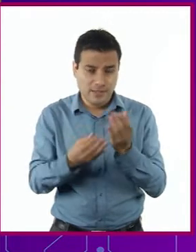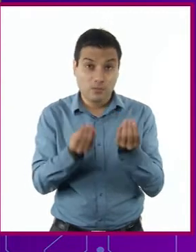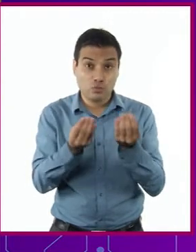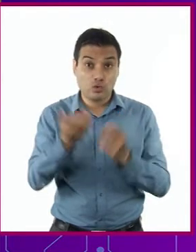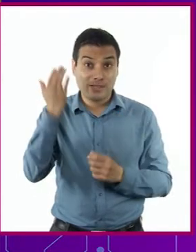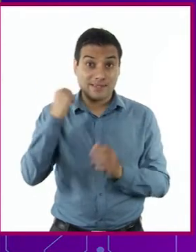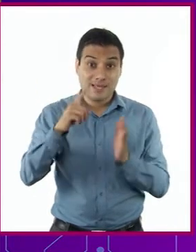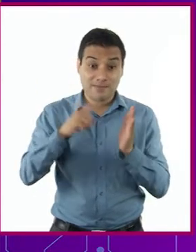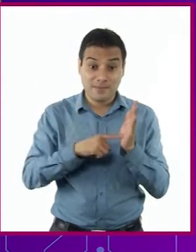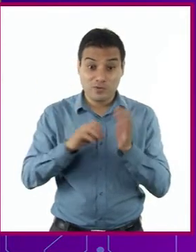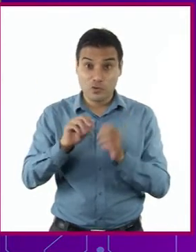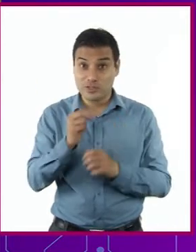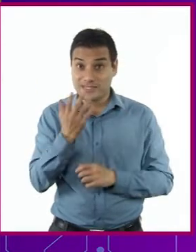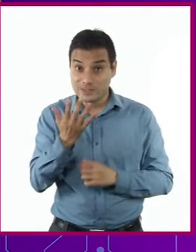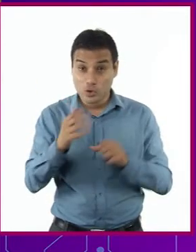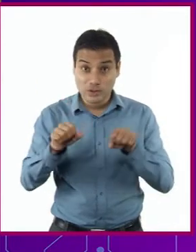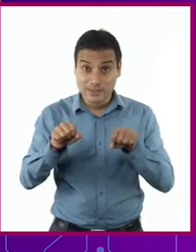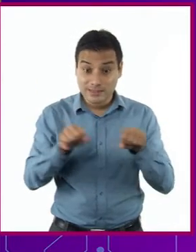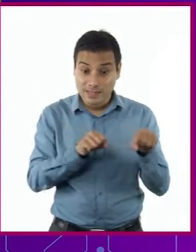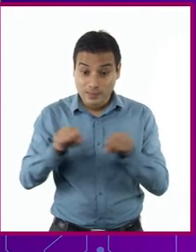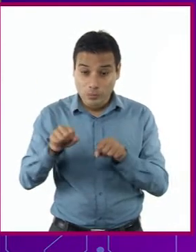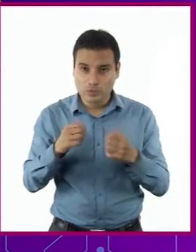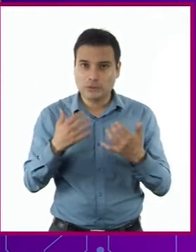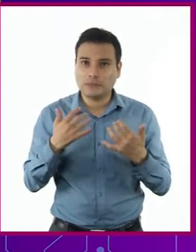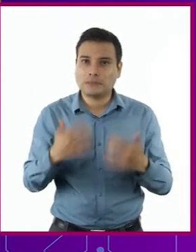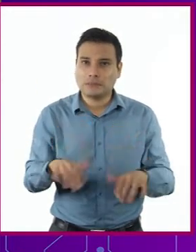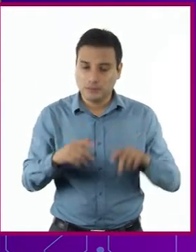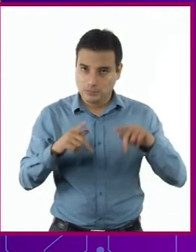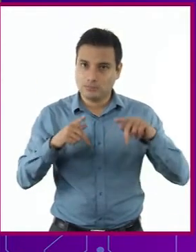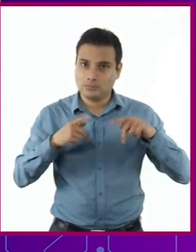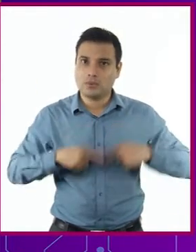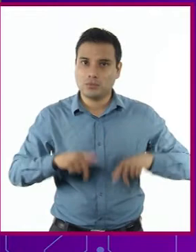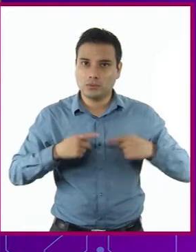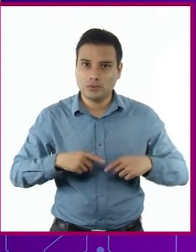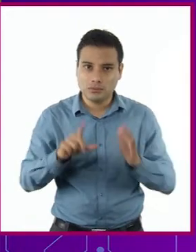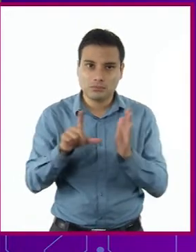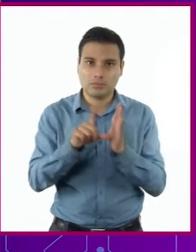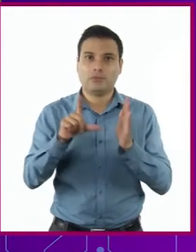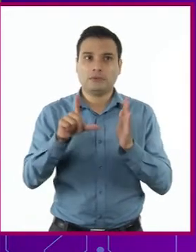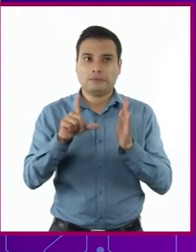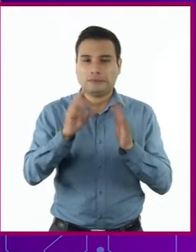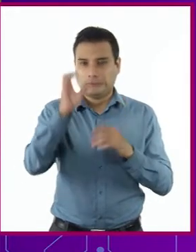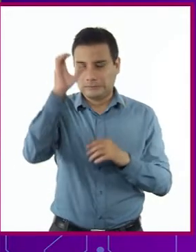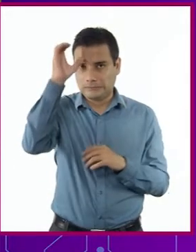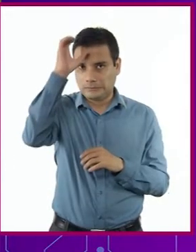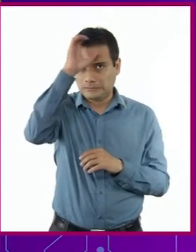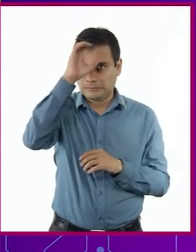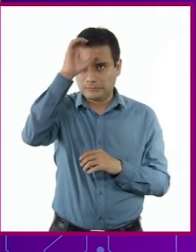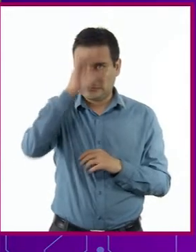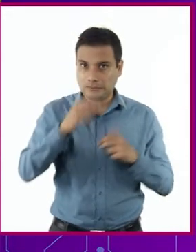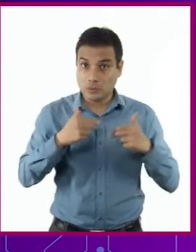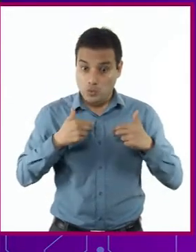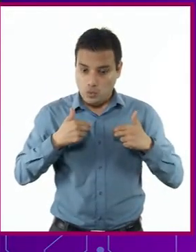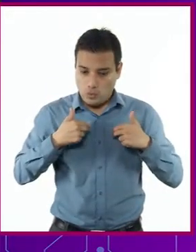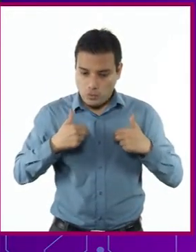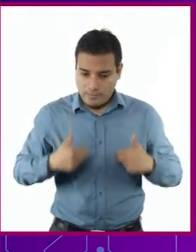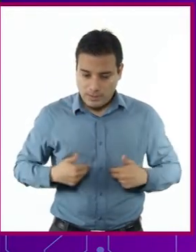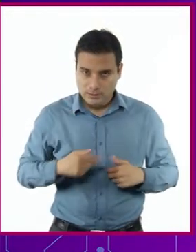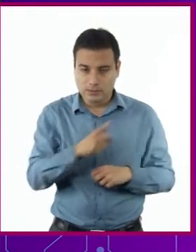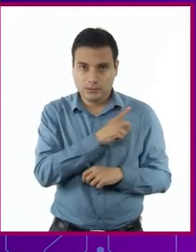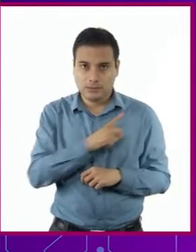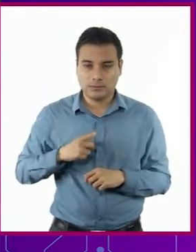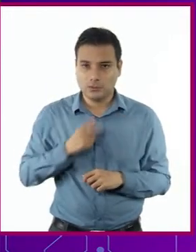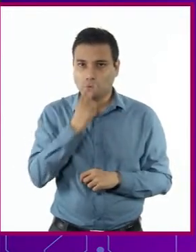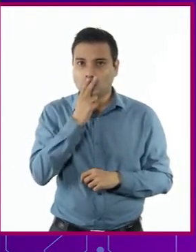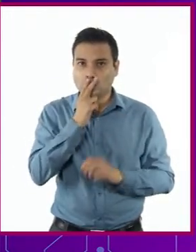de 1985 ayudó a tomar conciencia de la fragilidad humana y establecer las bases para la creación